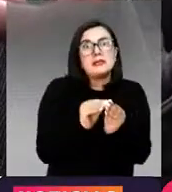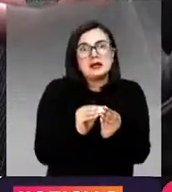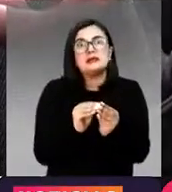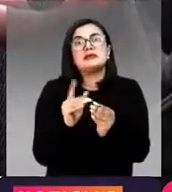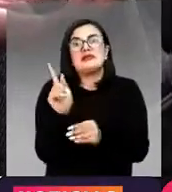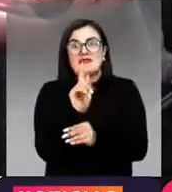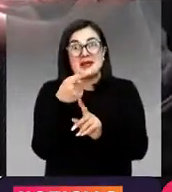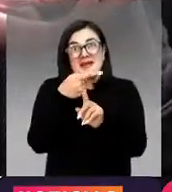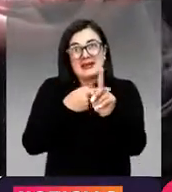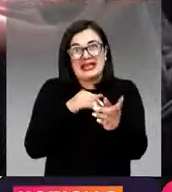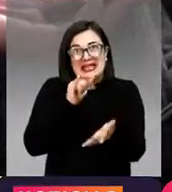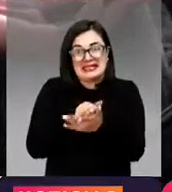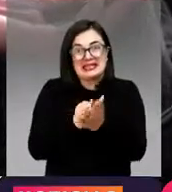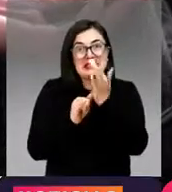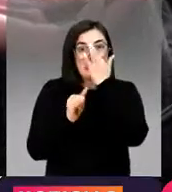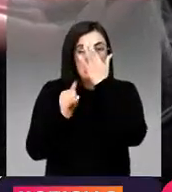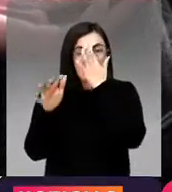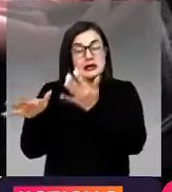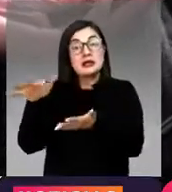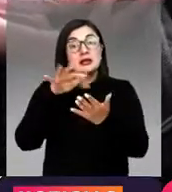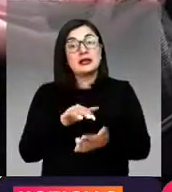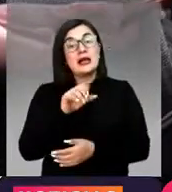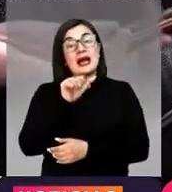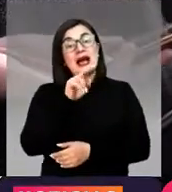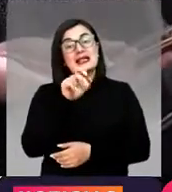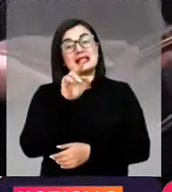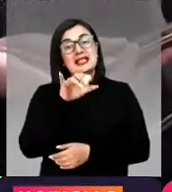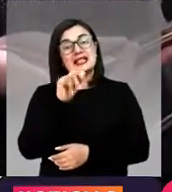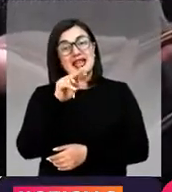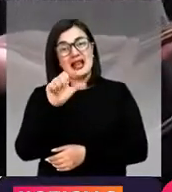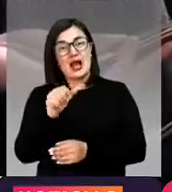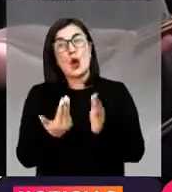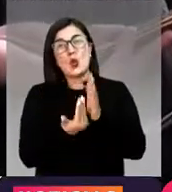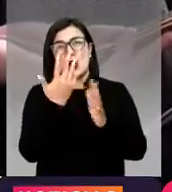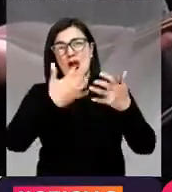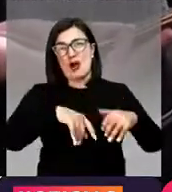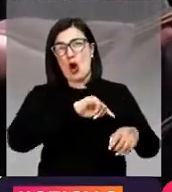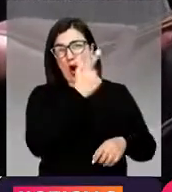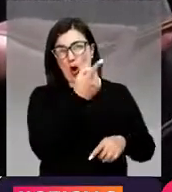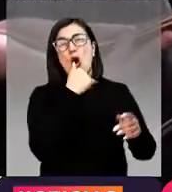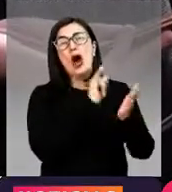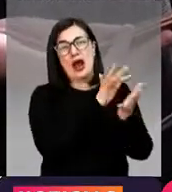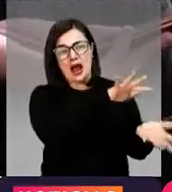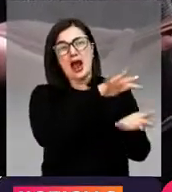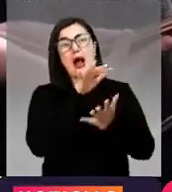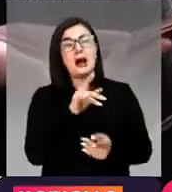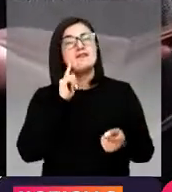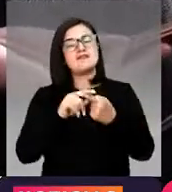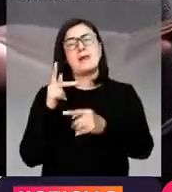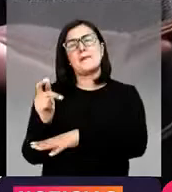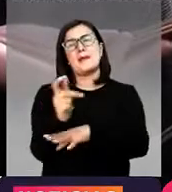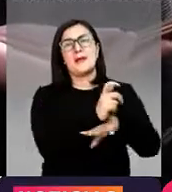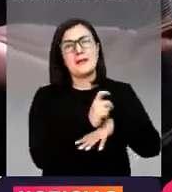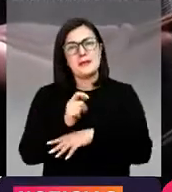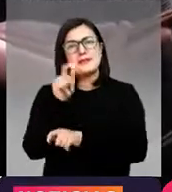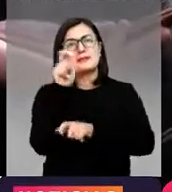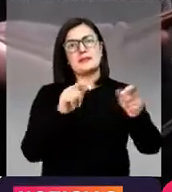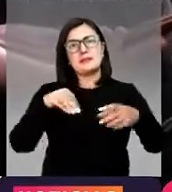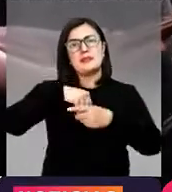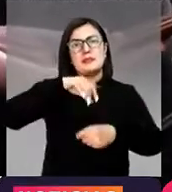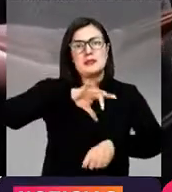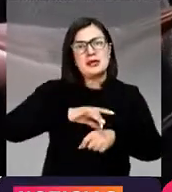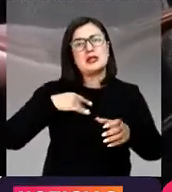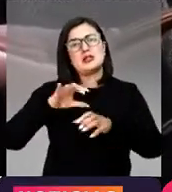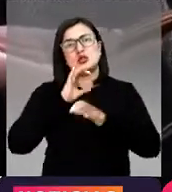febrero llegaba cuna de astrazéneca otra casa farmacéutica para iniciar la vacunación del personal o de los ciudadanos y